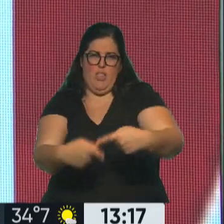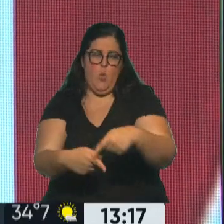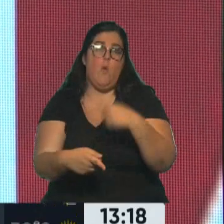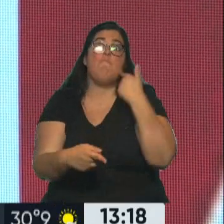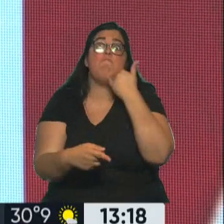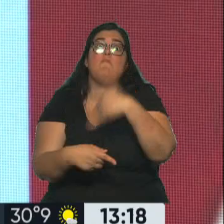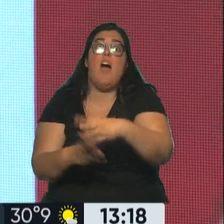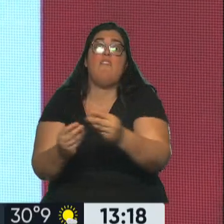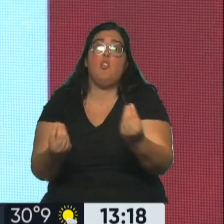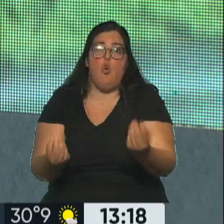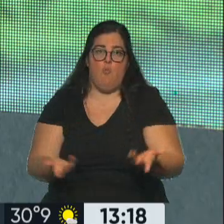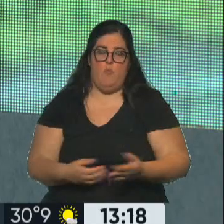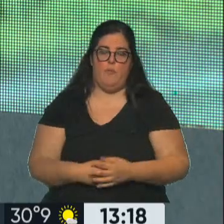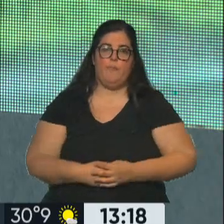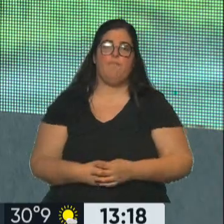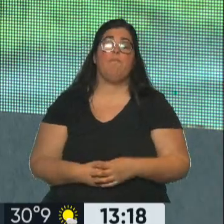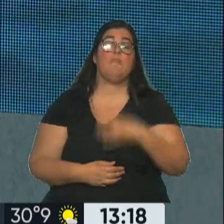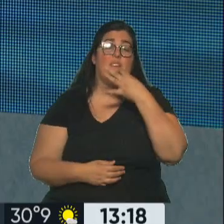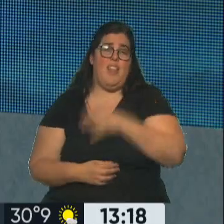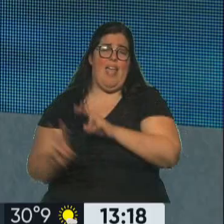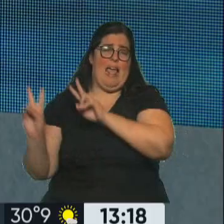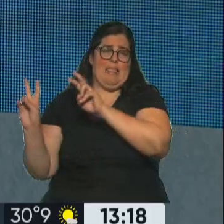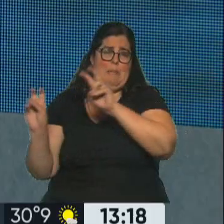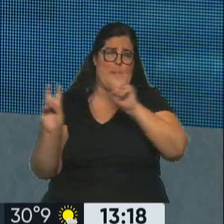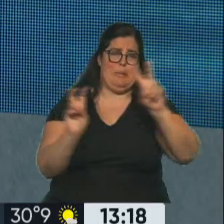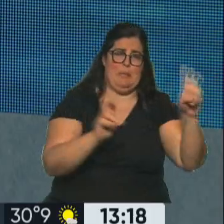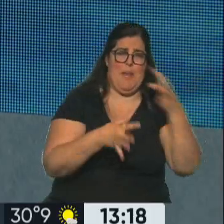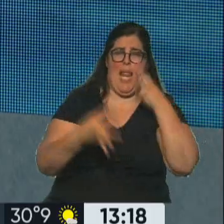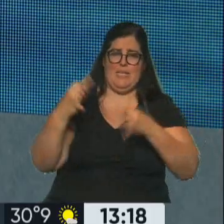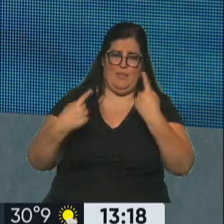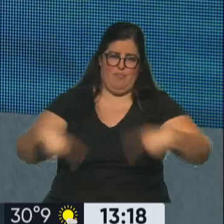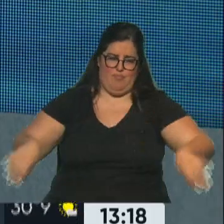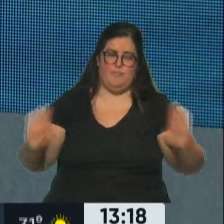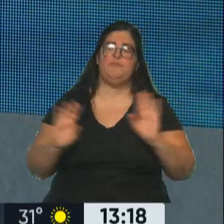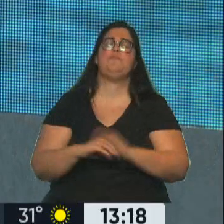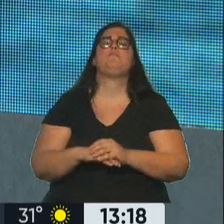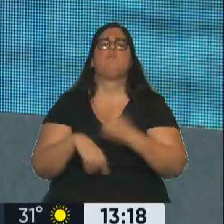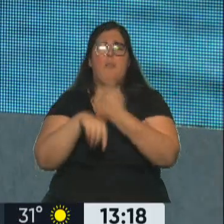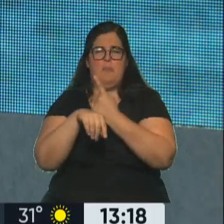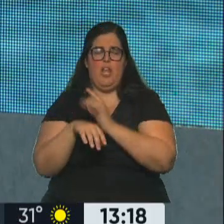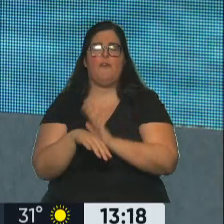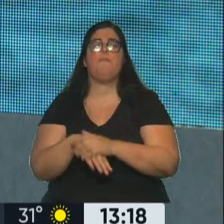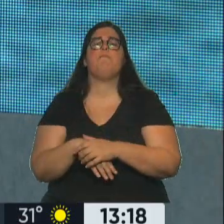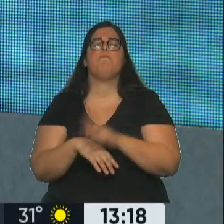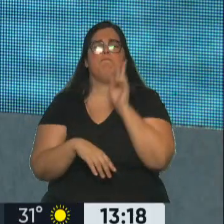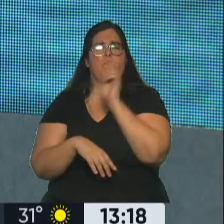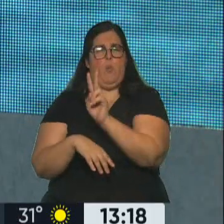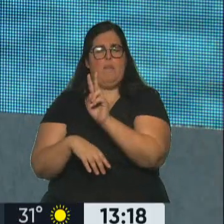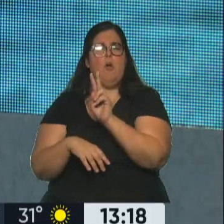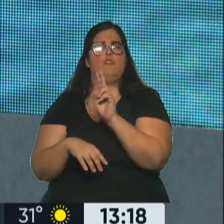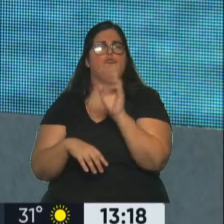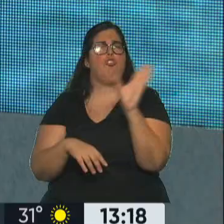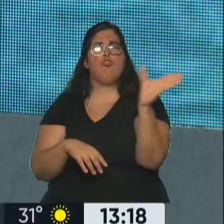terminar. Alejandra, a ver. Bueno, la verdad, muchos temas para analizar. Sí. Primero, algo característico es que vemos que todos los